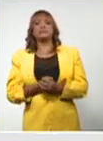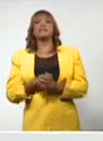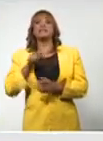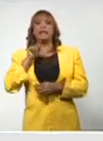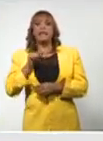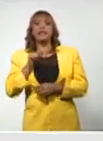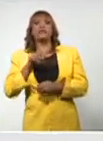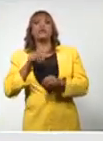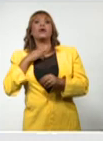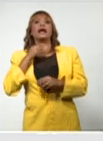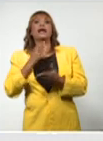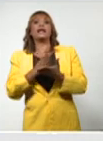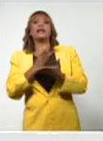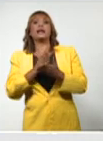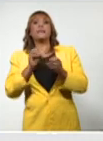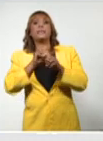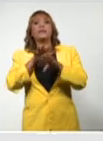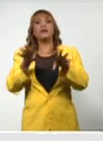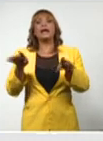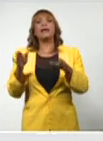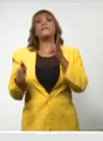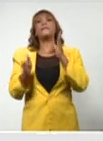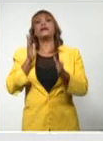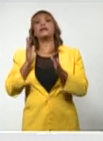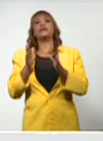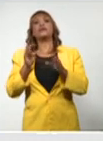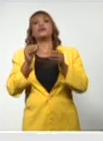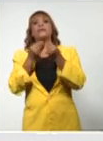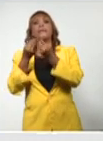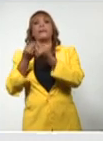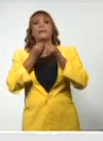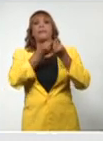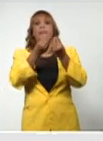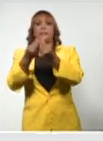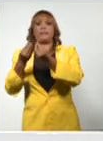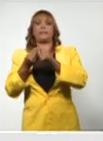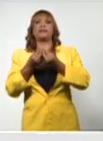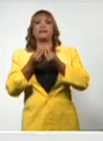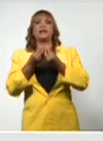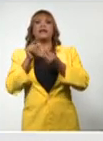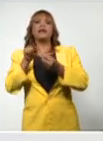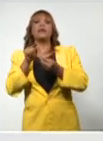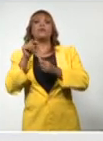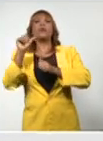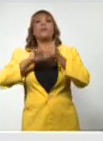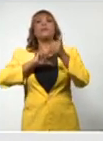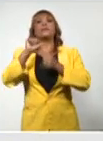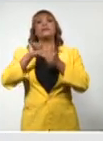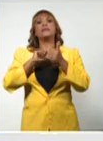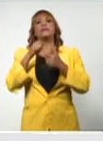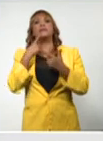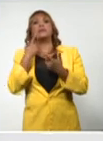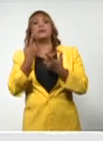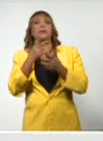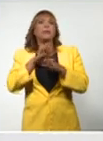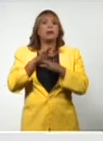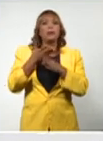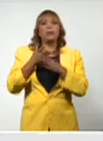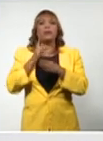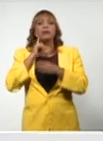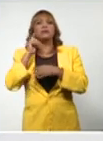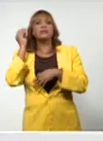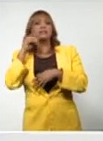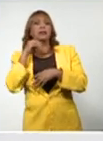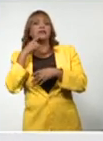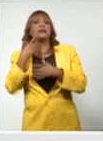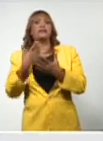llama el periodo de transmisibilidad, que eso tiene un comportamiento más o menos conocido o